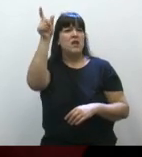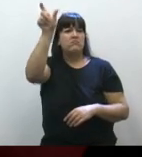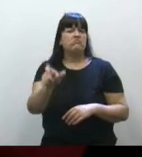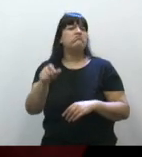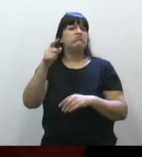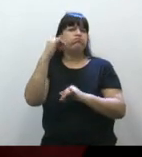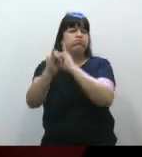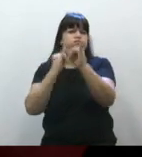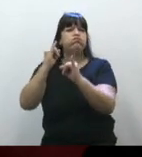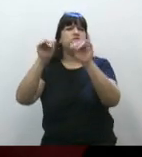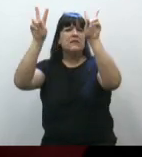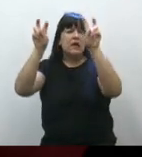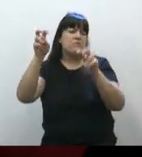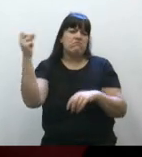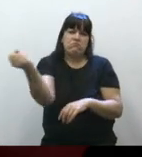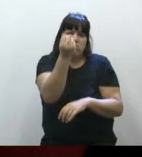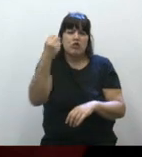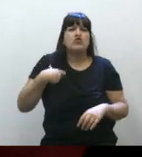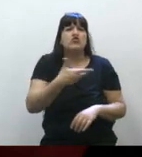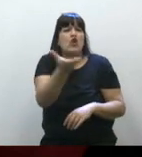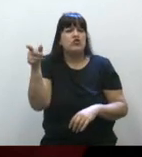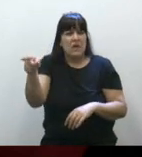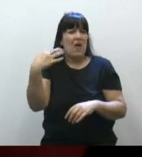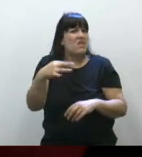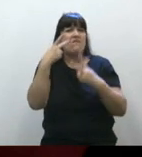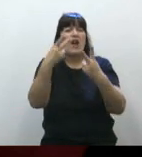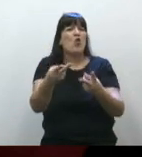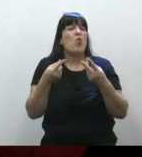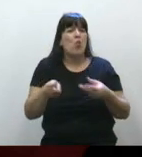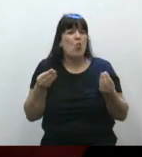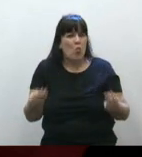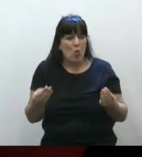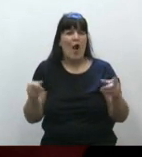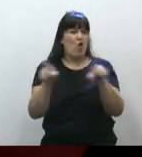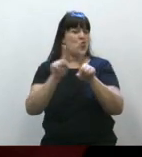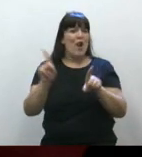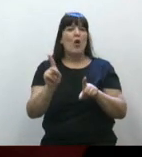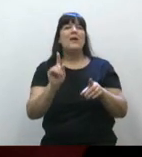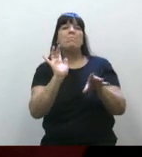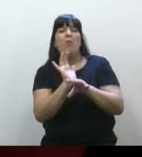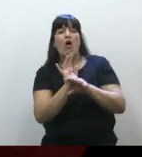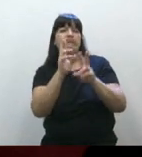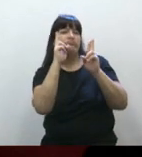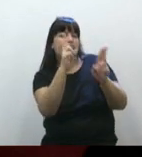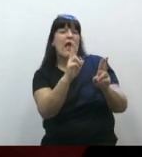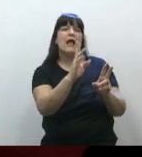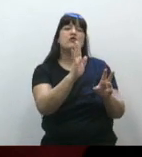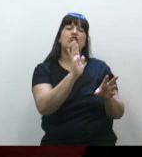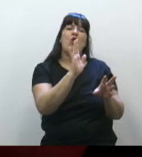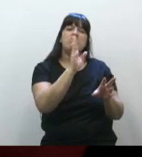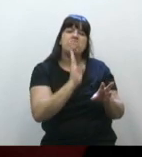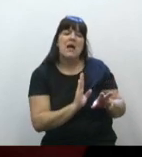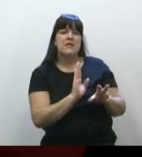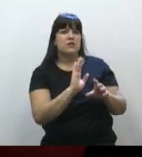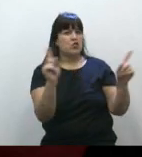temas de la sociedad moderna que lo reconozcan que es no es lo mismo que la tolerancia no es lo mismo que la